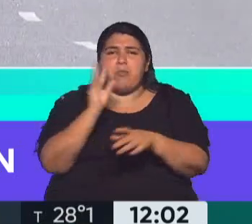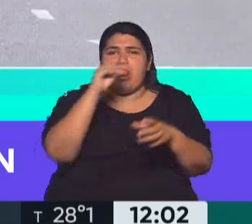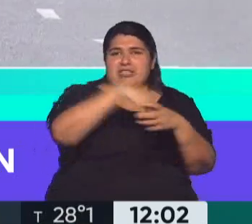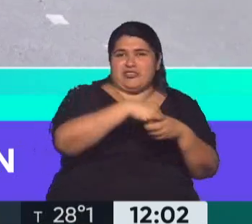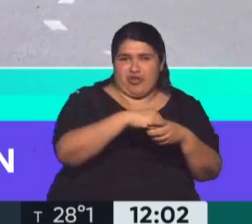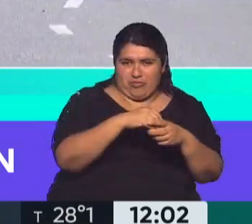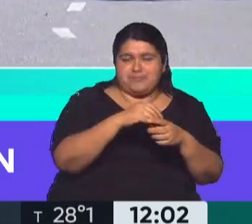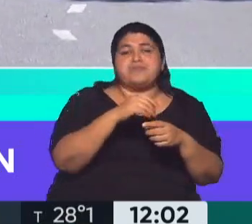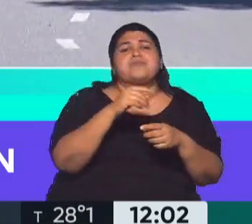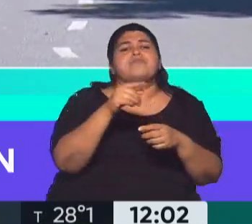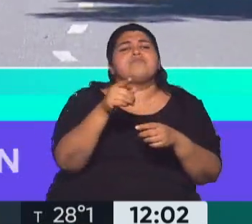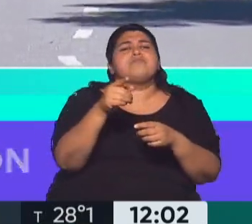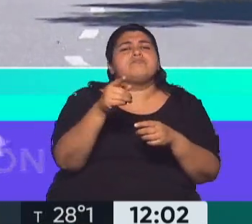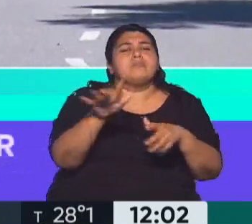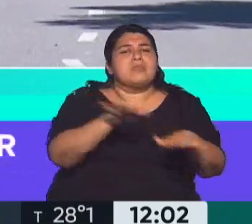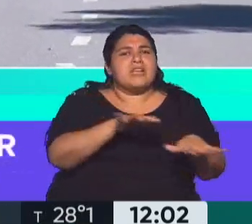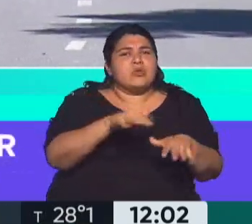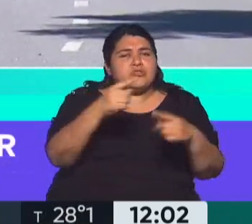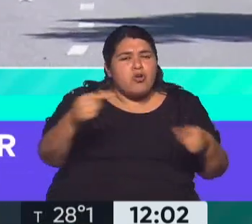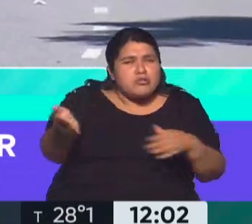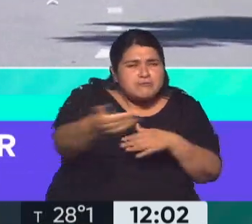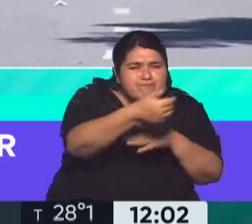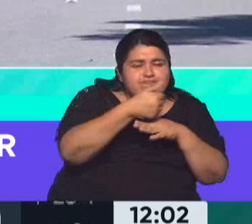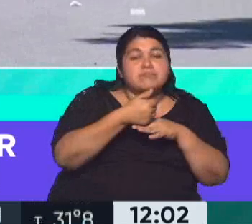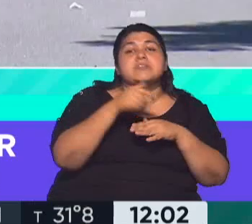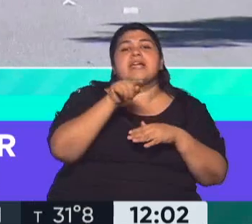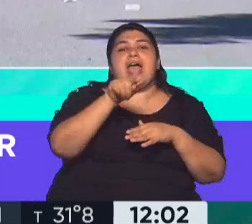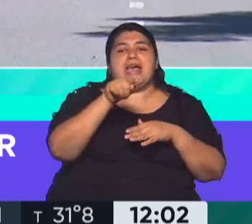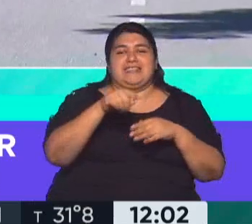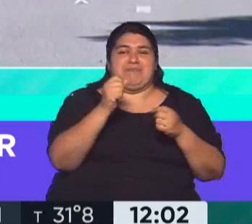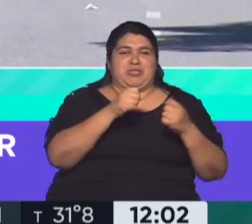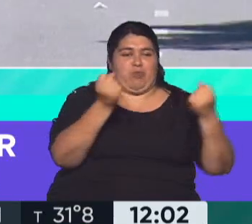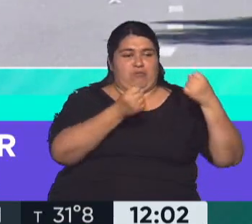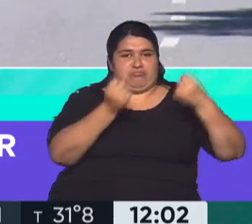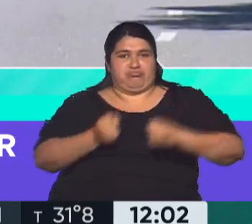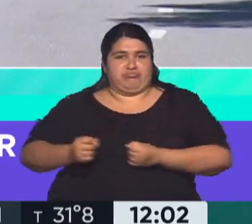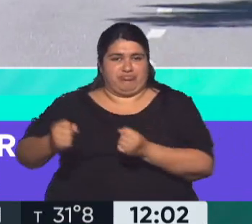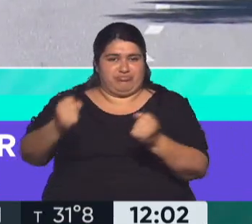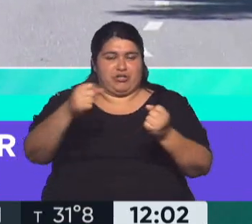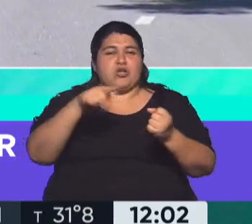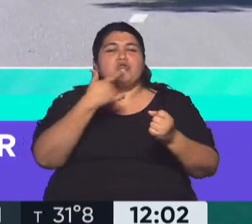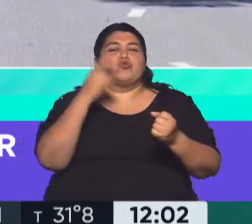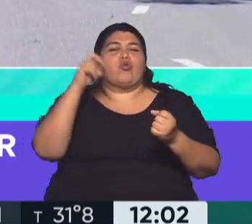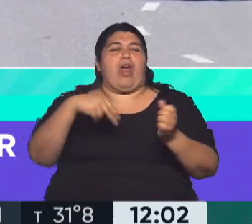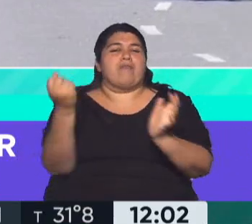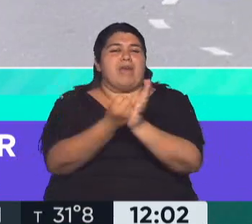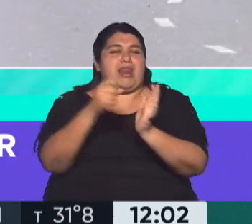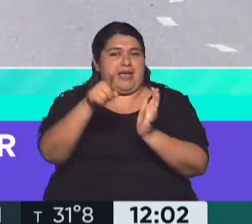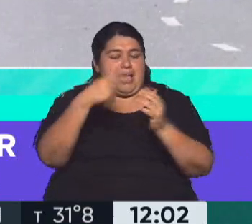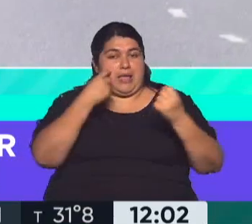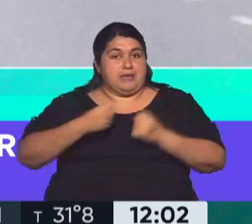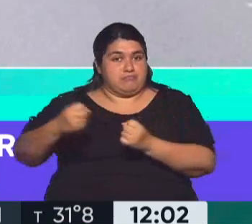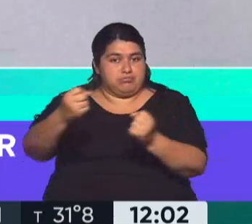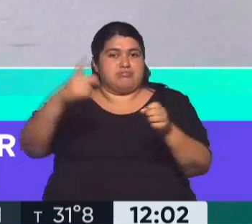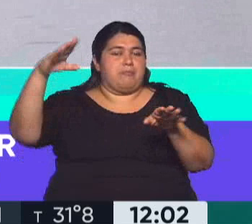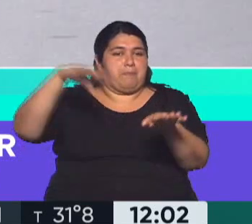reconstrucción cuando salían de Luna e Iriarte y venían los chicos en esta Surán y se, claro, topaban con esta